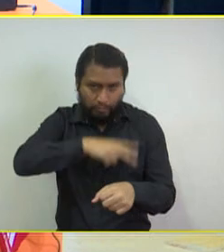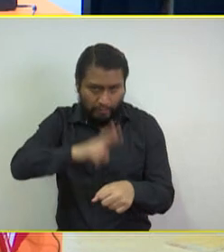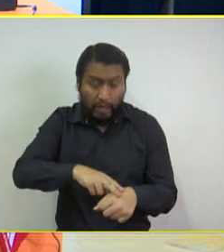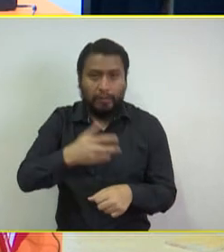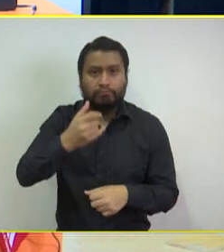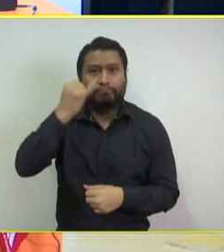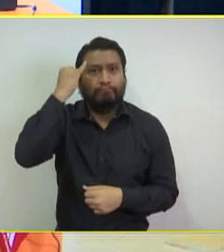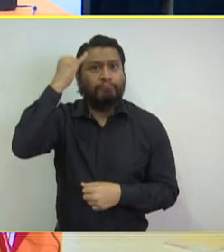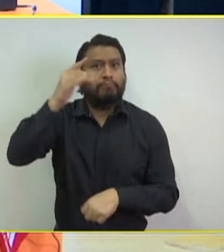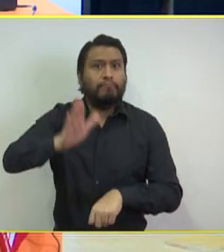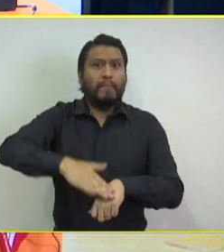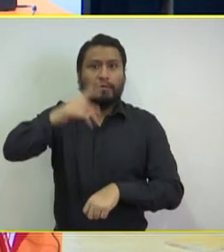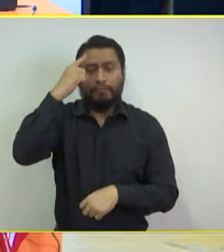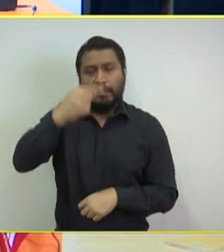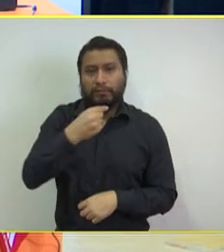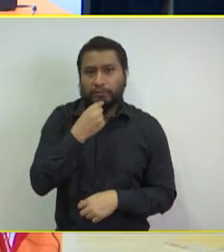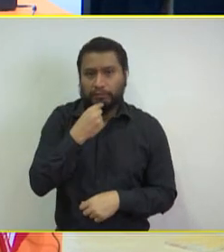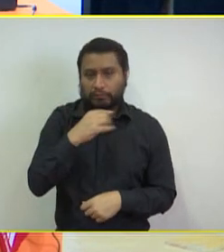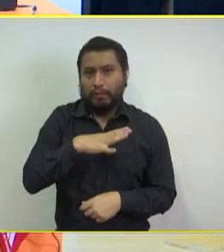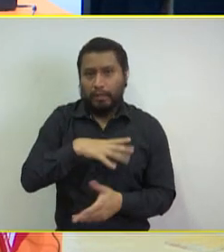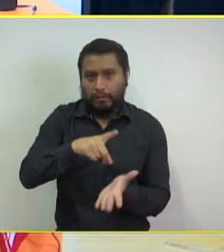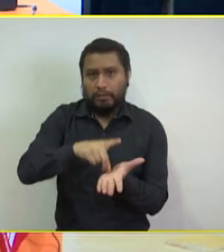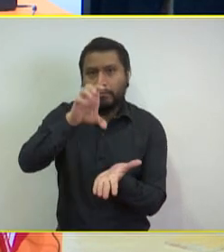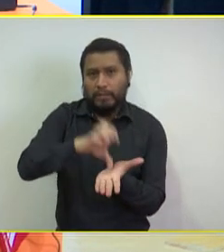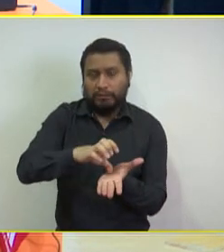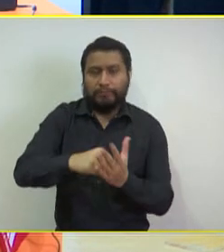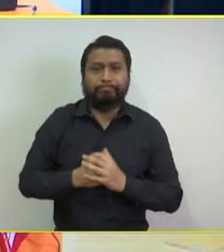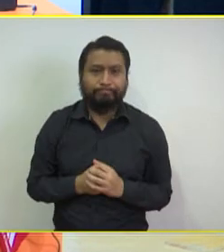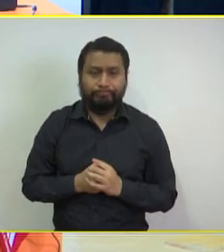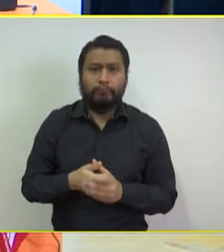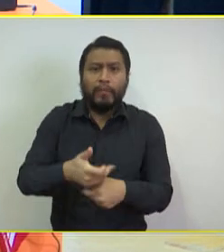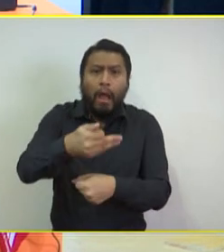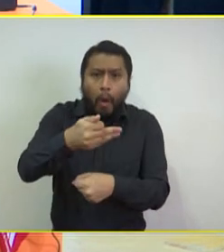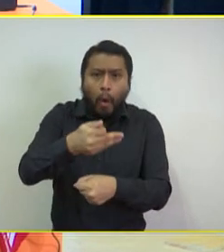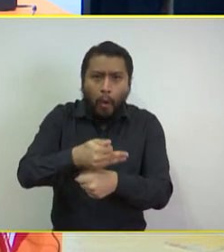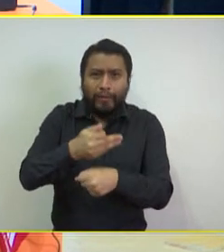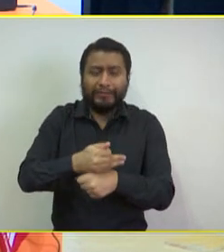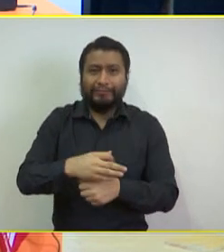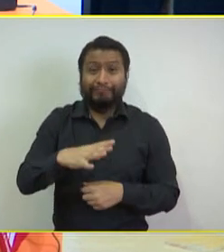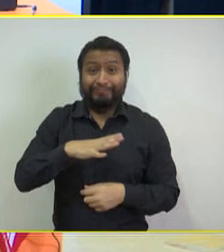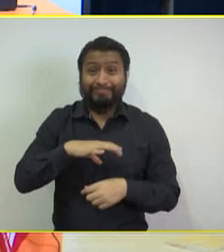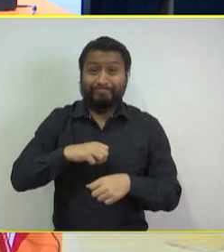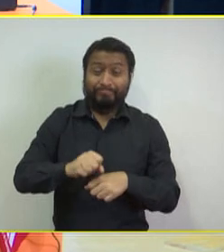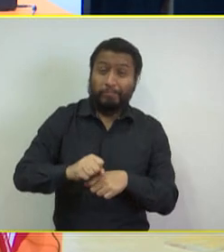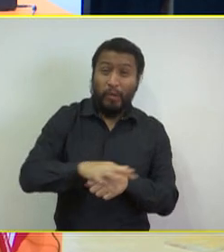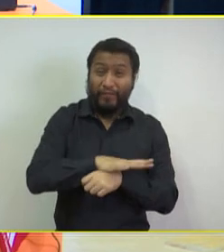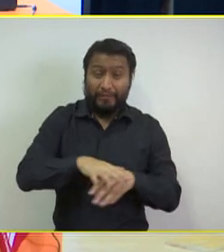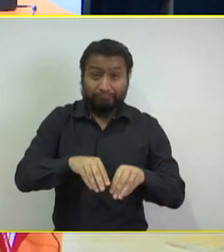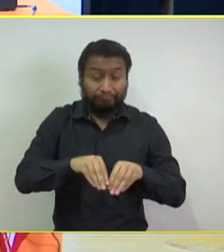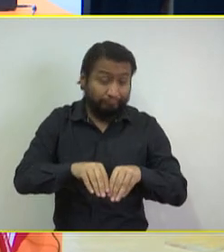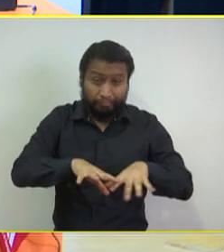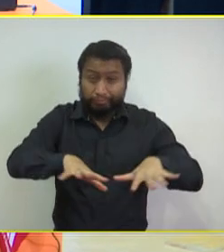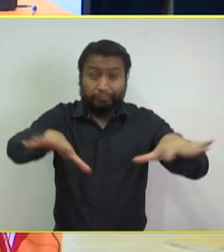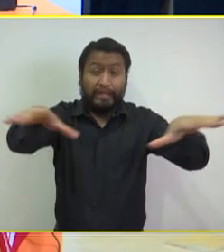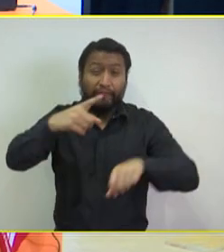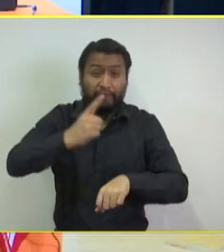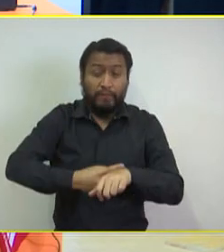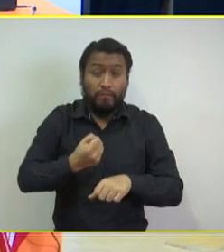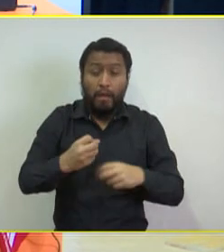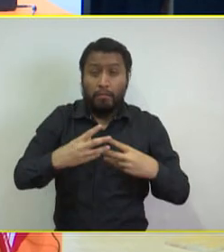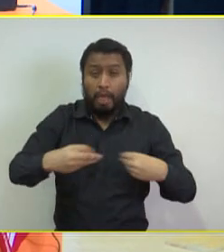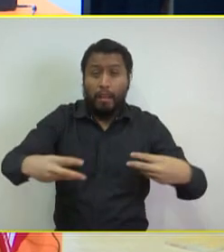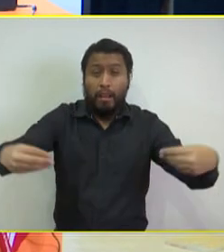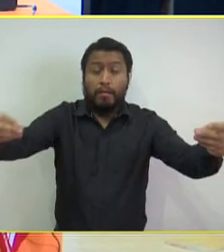mucho más para niños con alguna discapacidad. Ahorita que vivimos lo de la pandemia, pues todos nos dimos cuenta